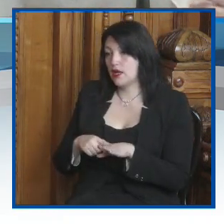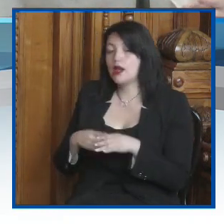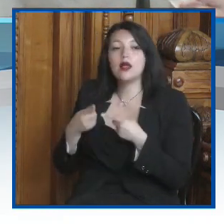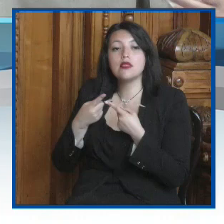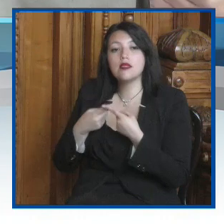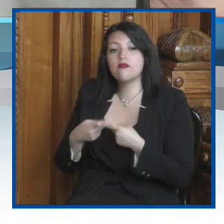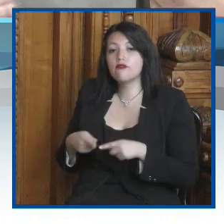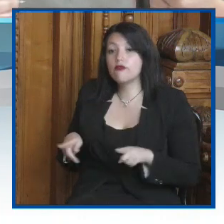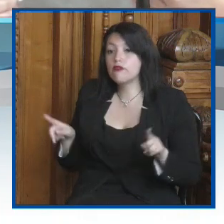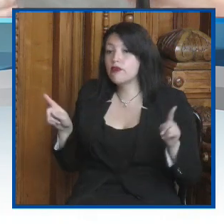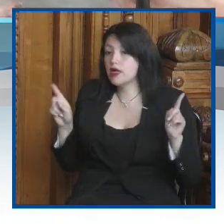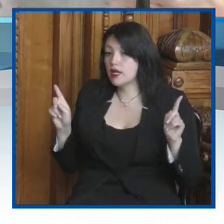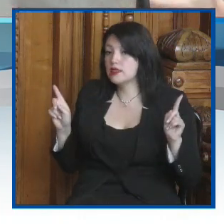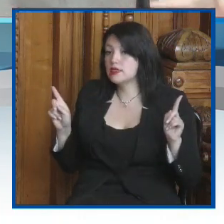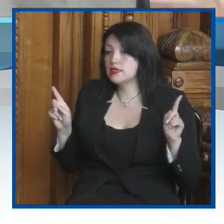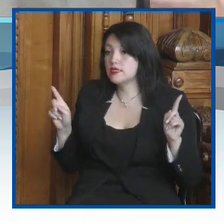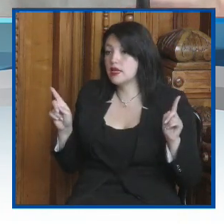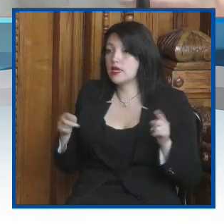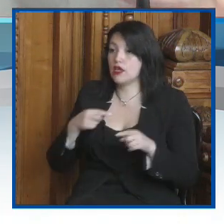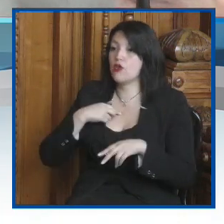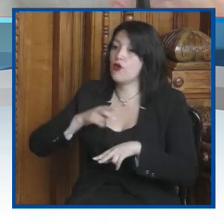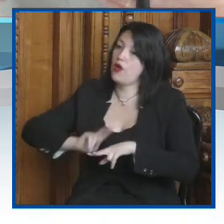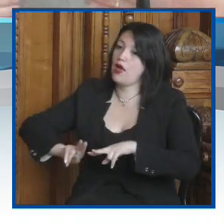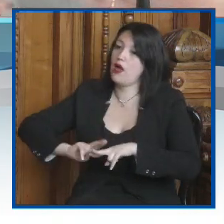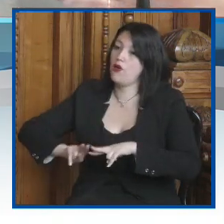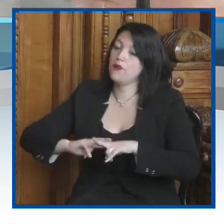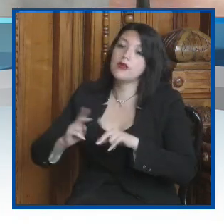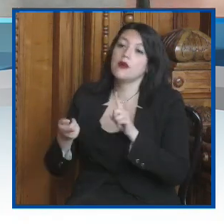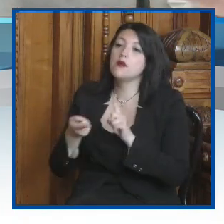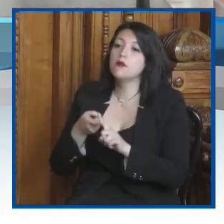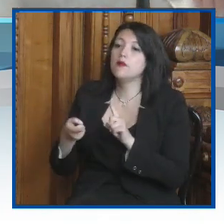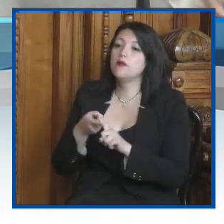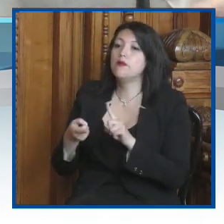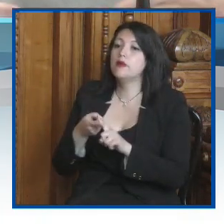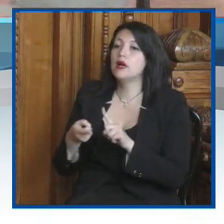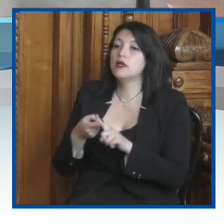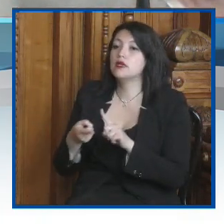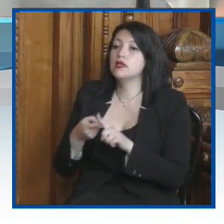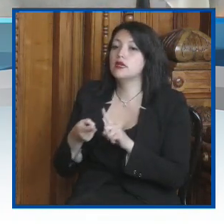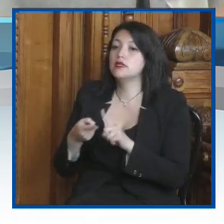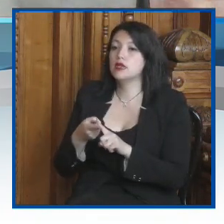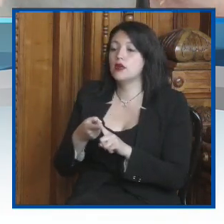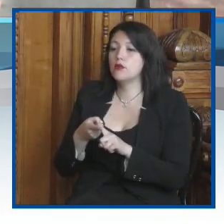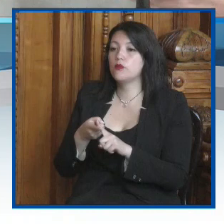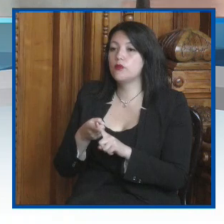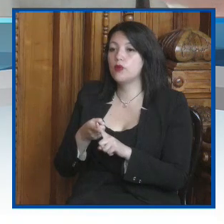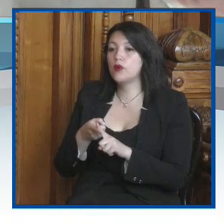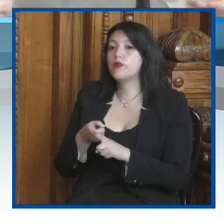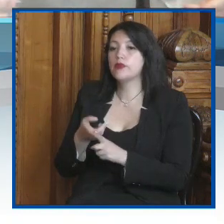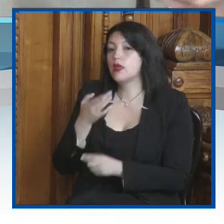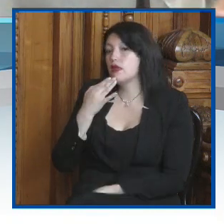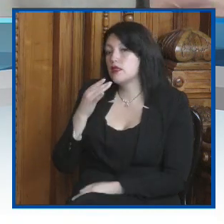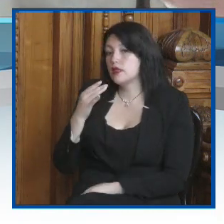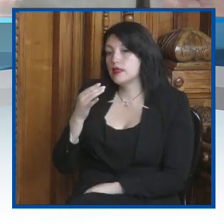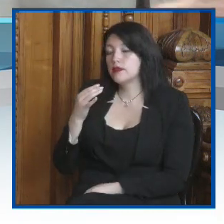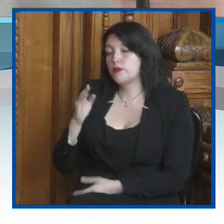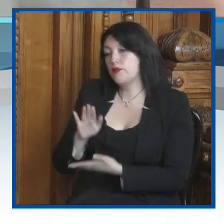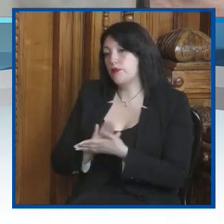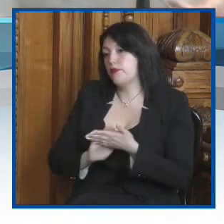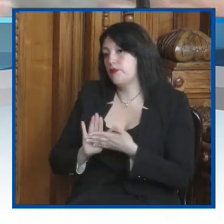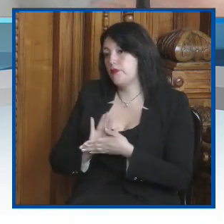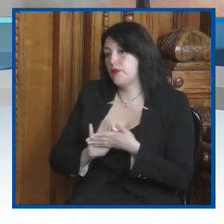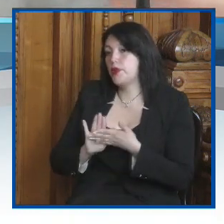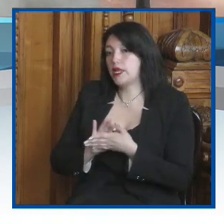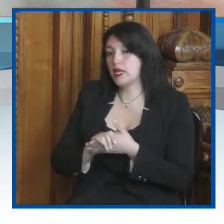diferencia es, hay audiencias que yo hago, que participa solamente el fiscal y el defensor, porque estamos en una audiencia de etapa intermedia, por ejemplo,